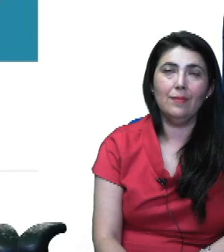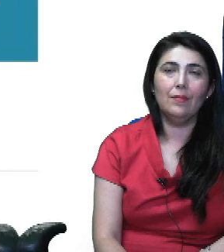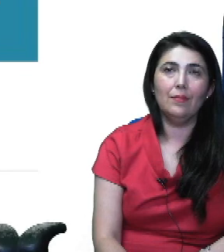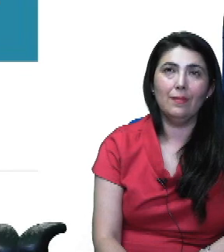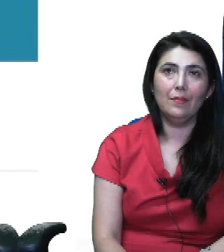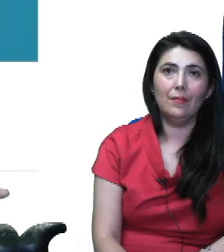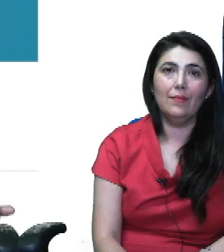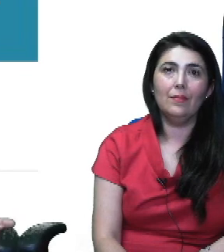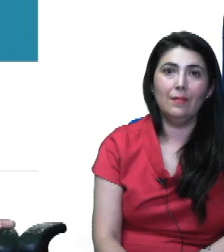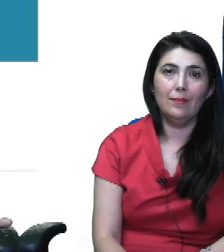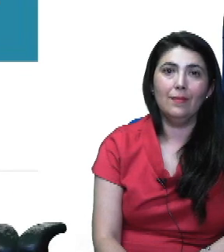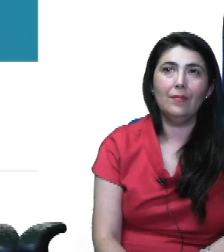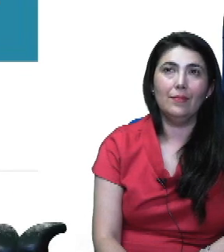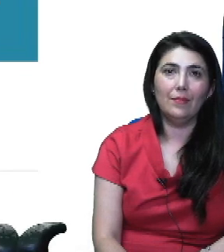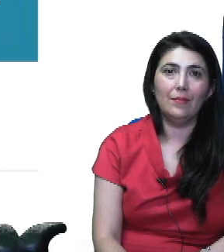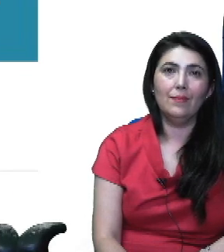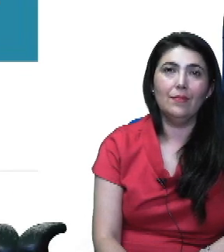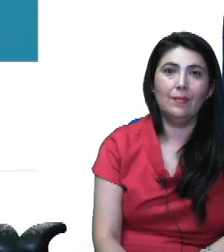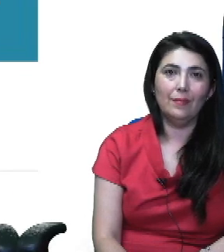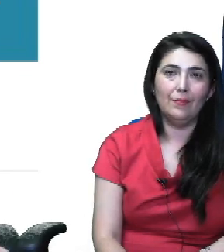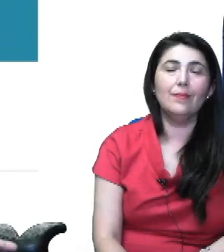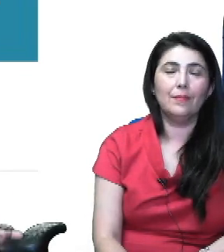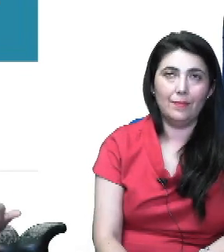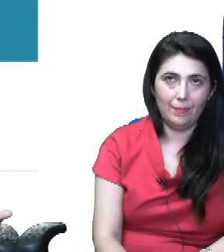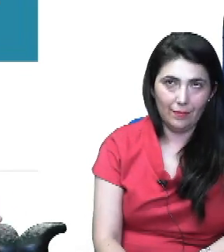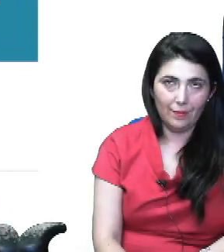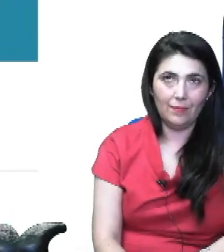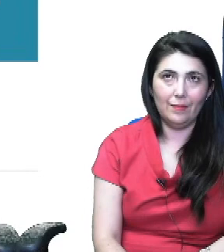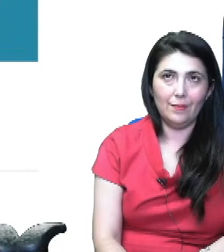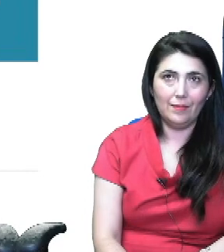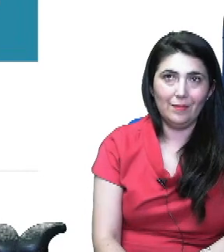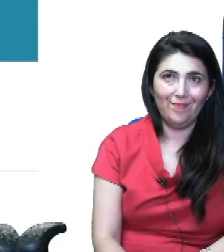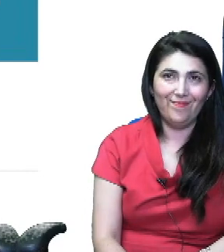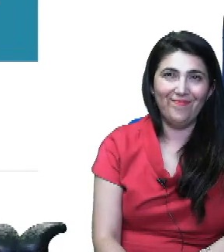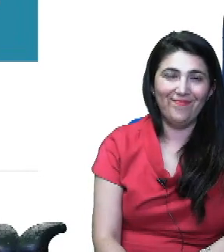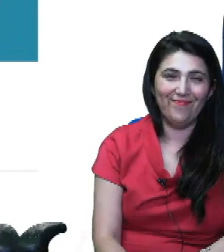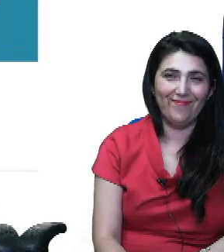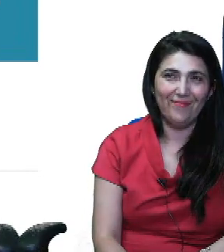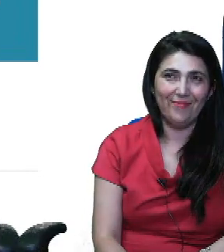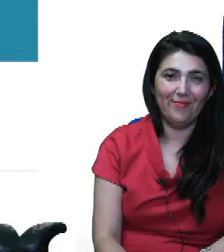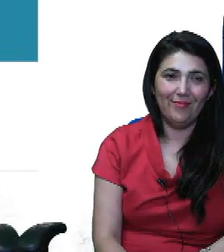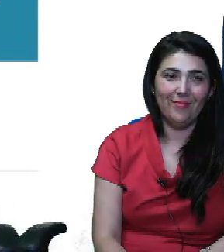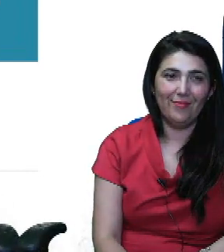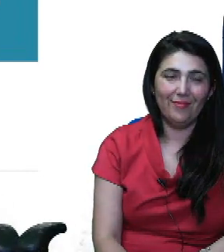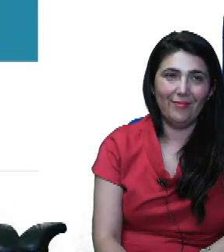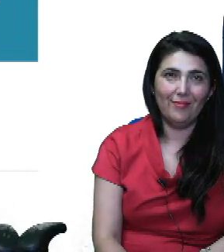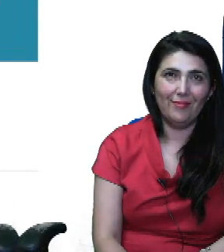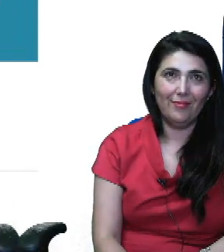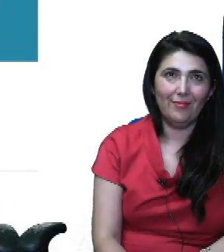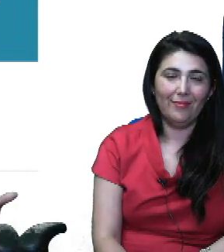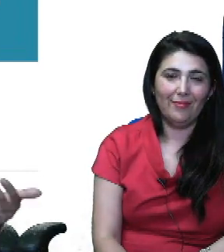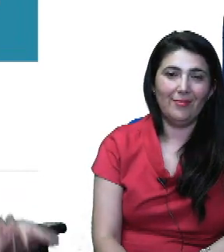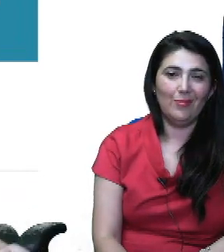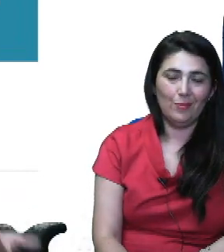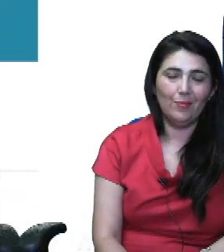que van a capacitar entonces a respondedores, ¿cierto? Hemos acuñado ya esta palabra respondedor, que van a ser las personas que van a estar entonces